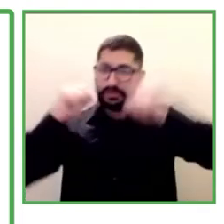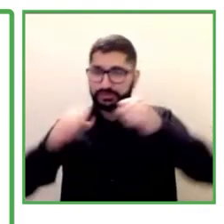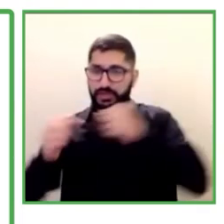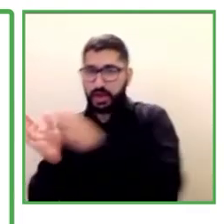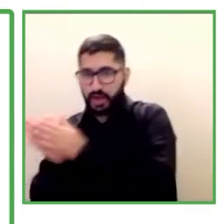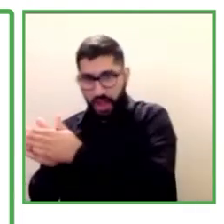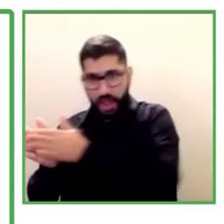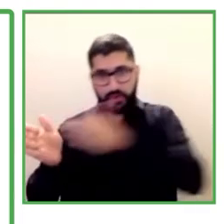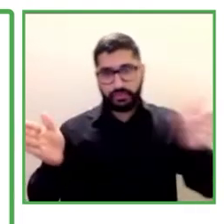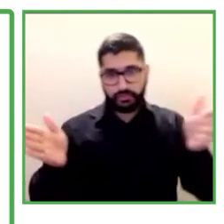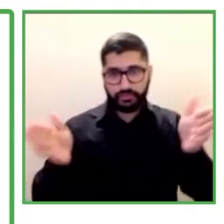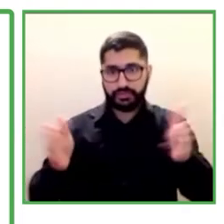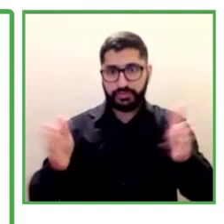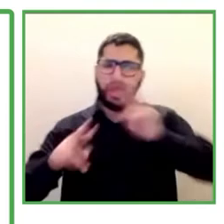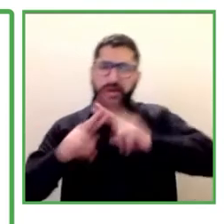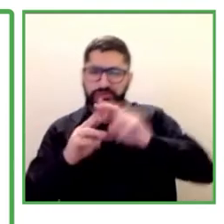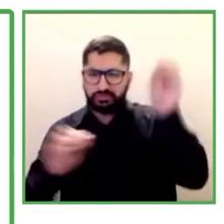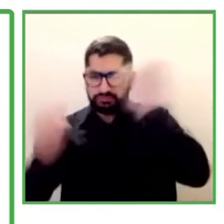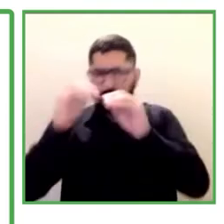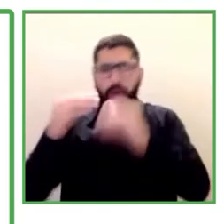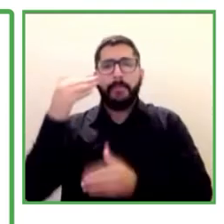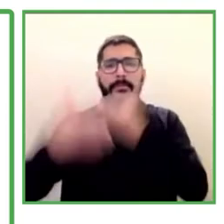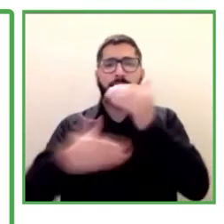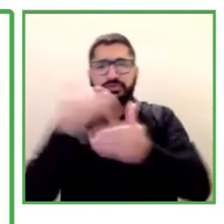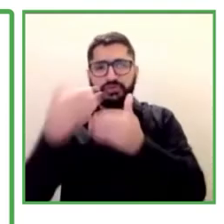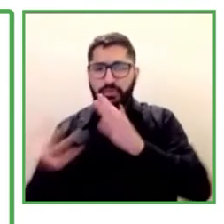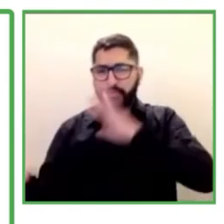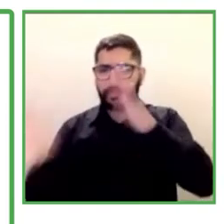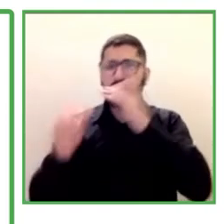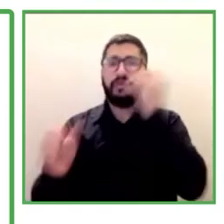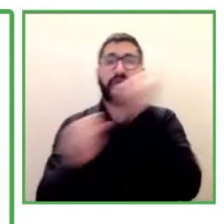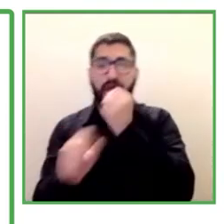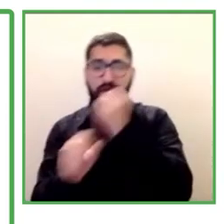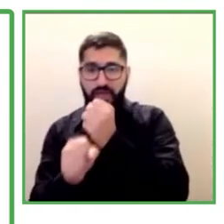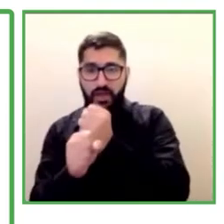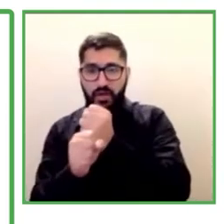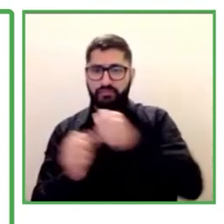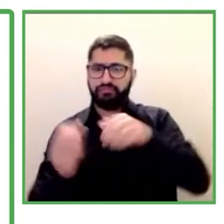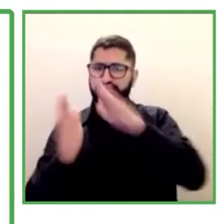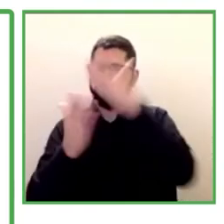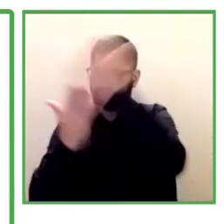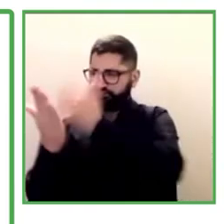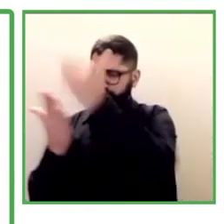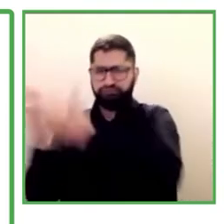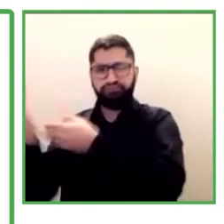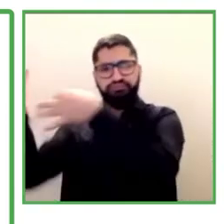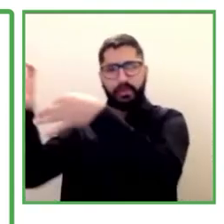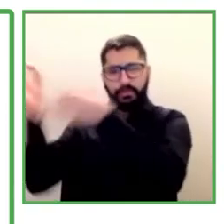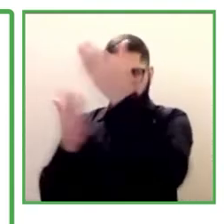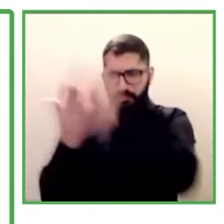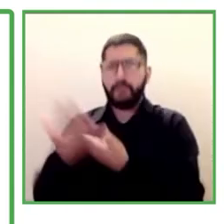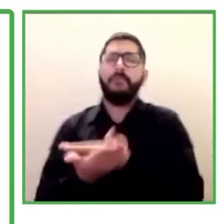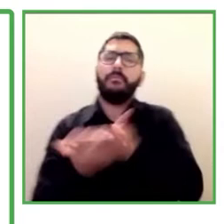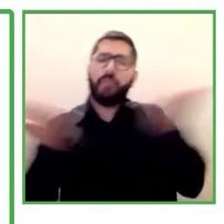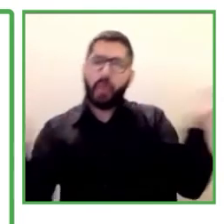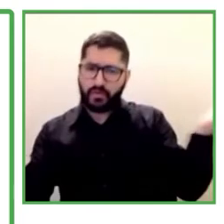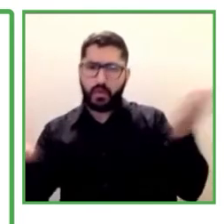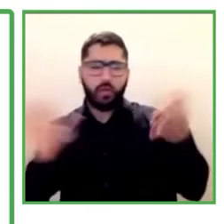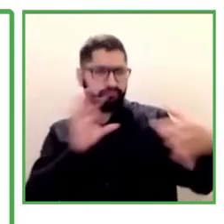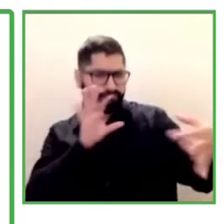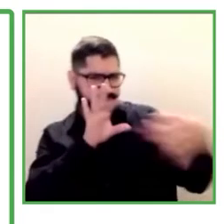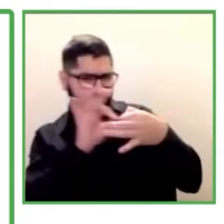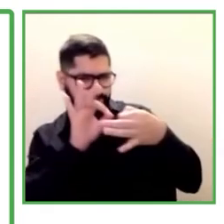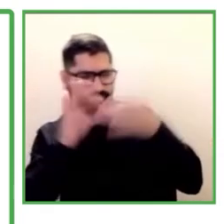junto al desarrollo de eventos, folletería, publicaciones relacionadas al tema, e inclusive recientemente y ahora en pandemia